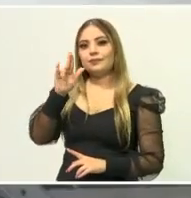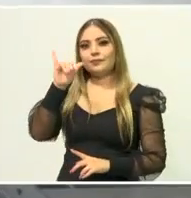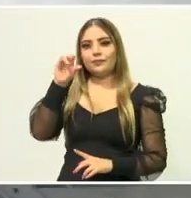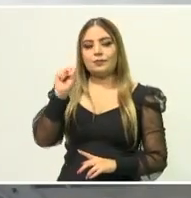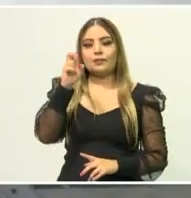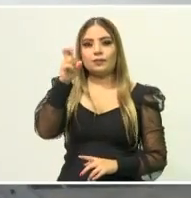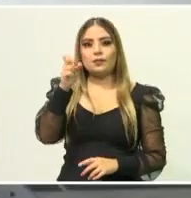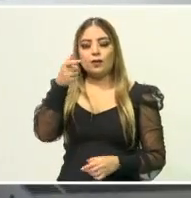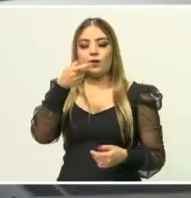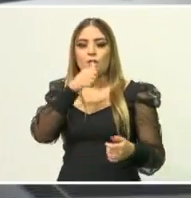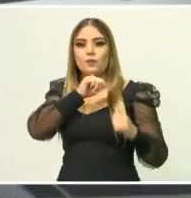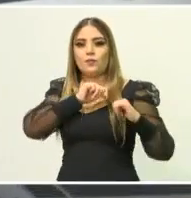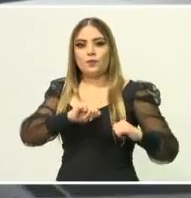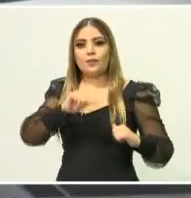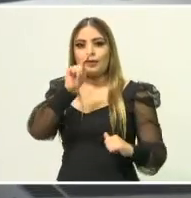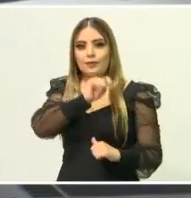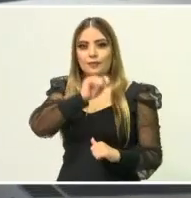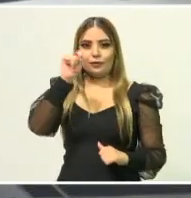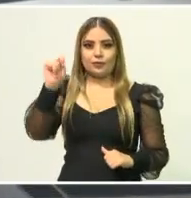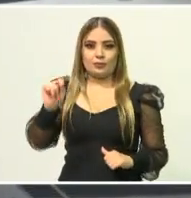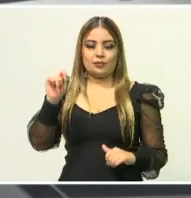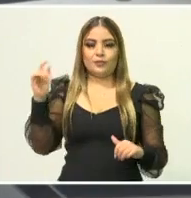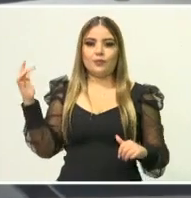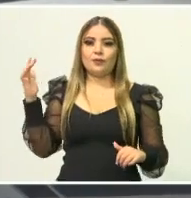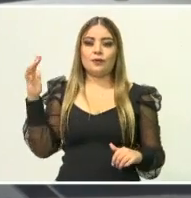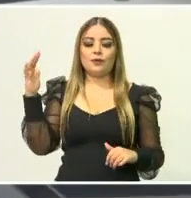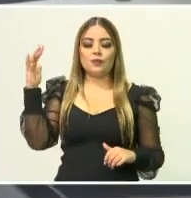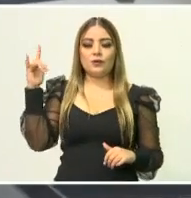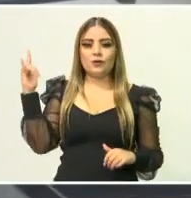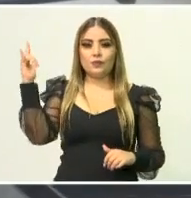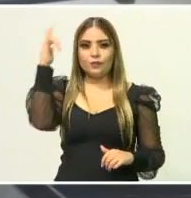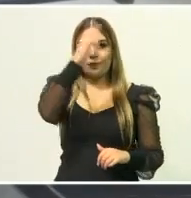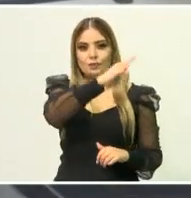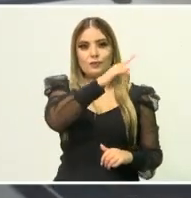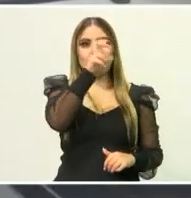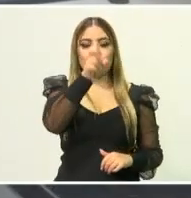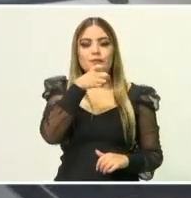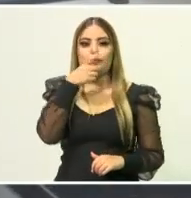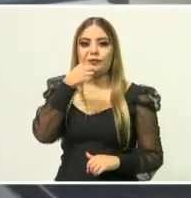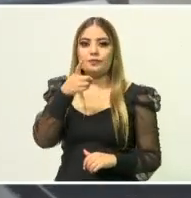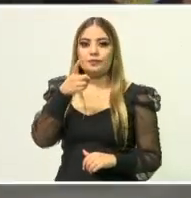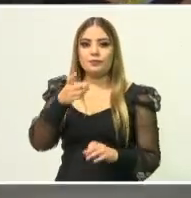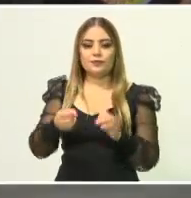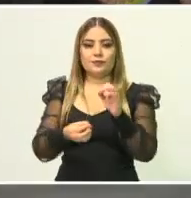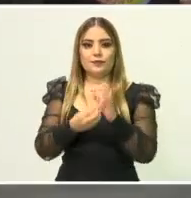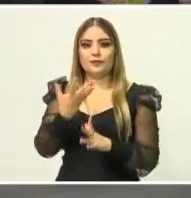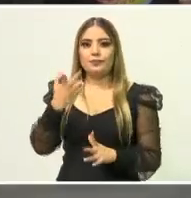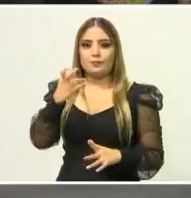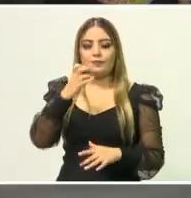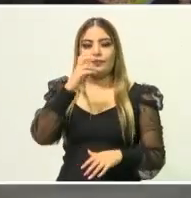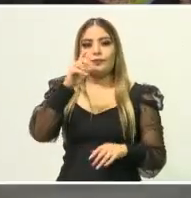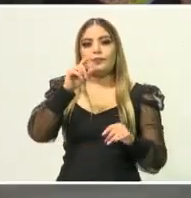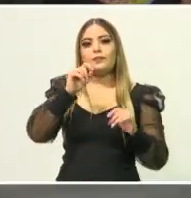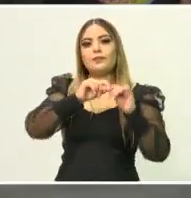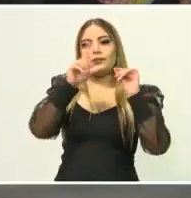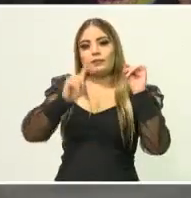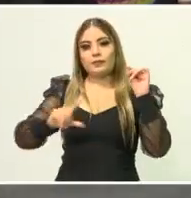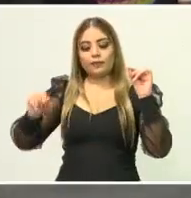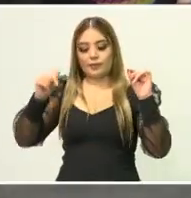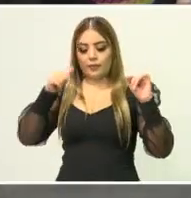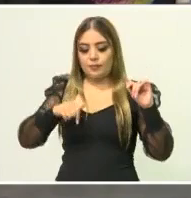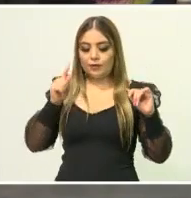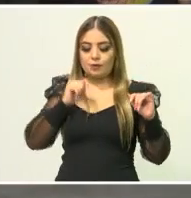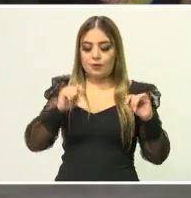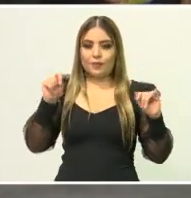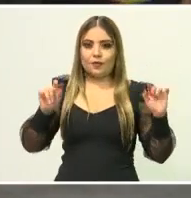del aeropuerto de Torreón señaló que esta nueva ruta impulsará la red de rutas nacionales desde el aeropuerto de Torreón